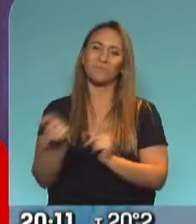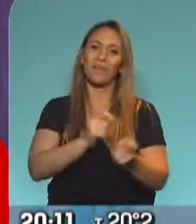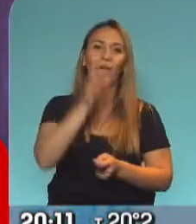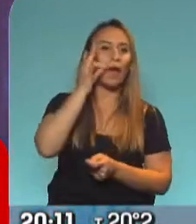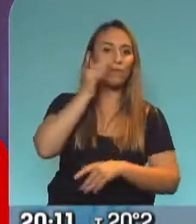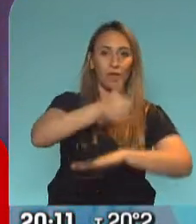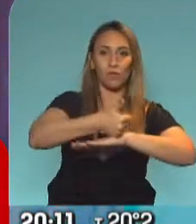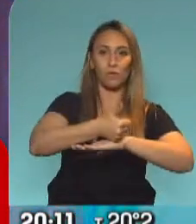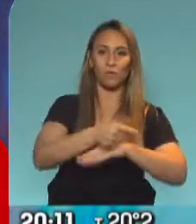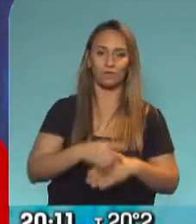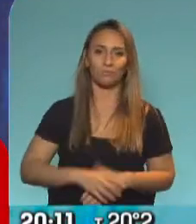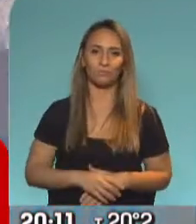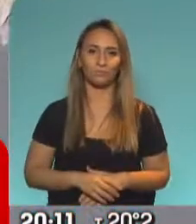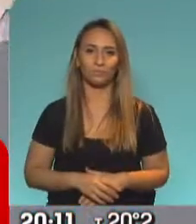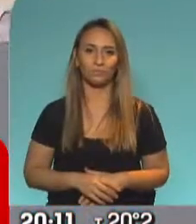desde el móvil. Te escuchamos, Alfredo.